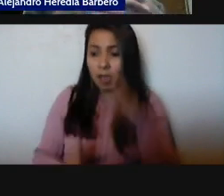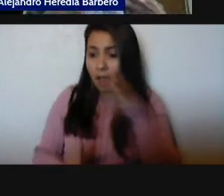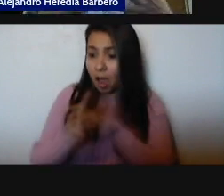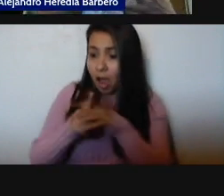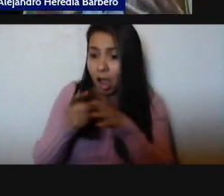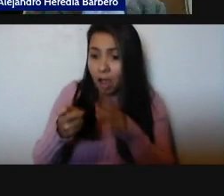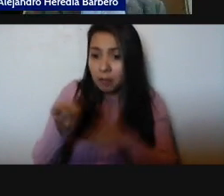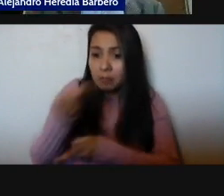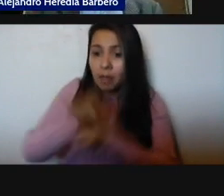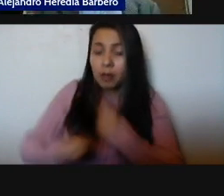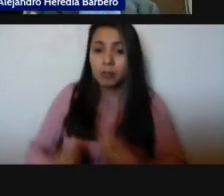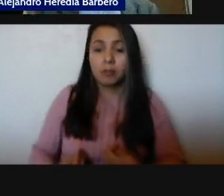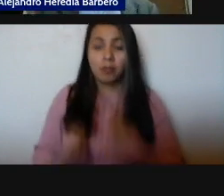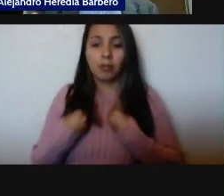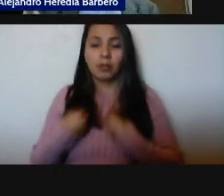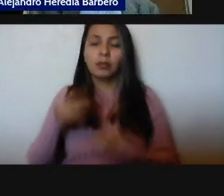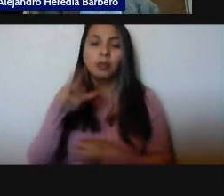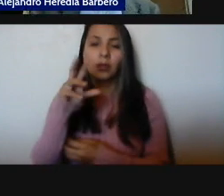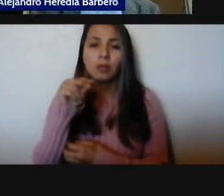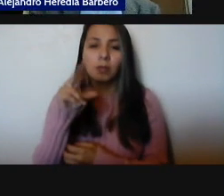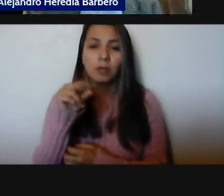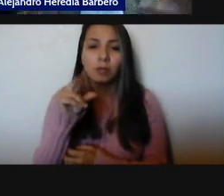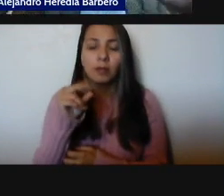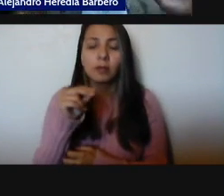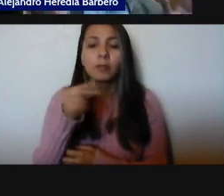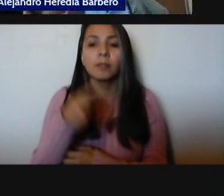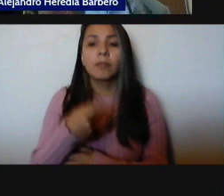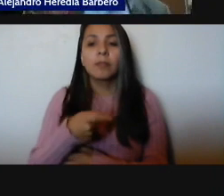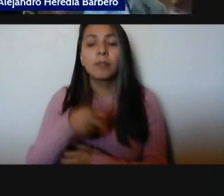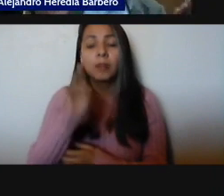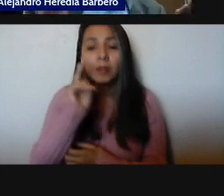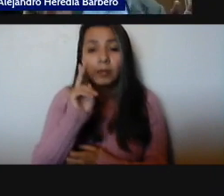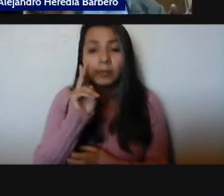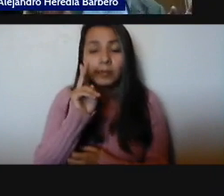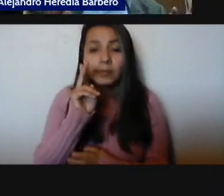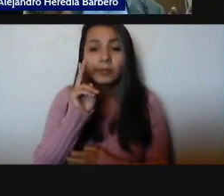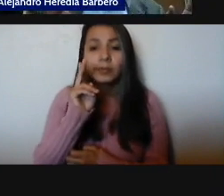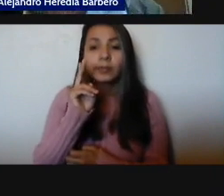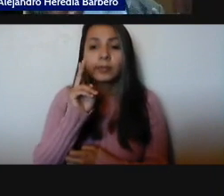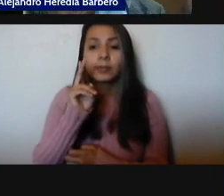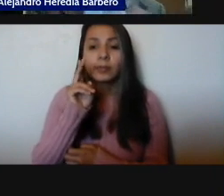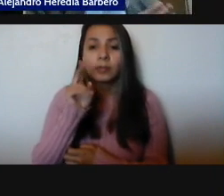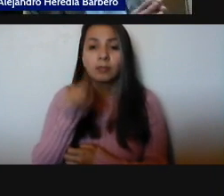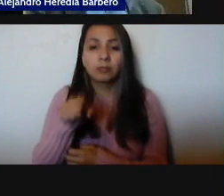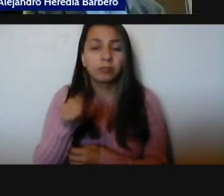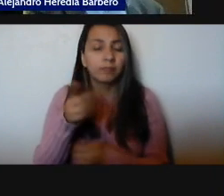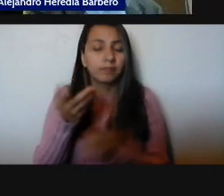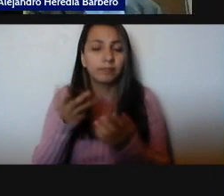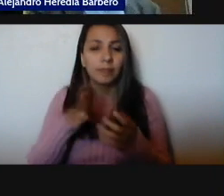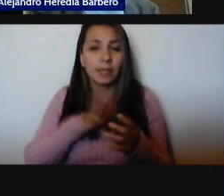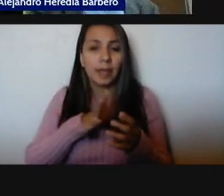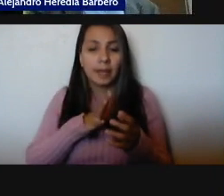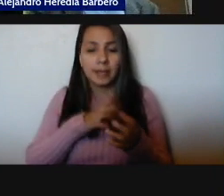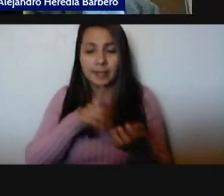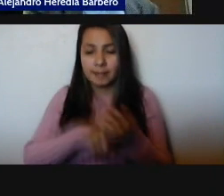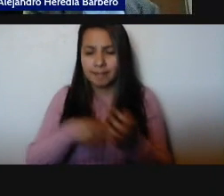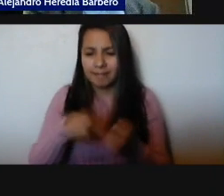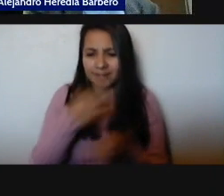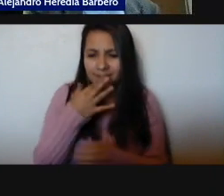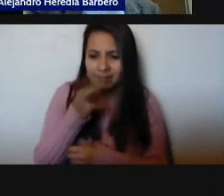No estoy diciendo que se formó vida a partir de este tipo de experimentos, sino que con sustancias sumamente